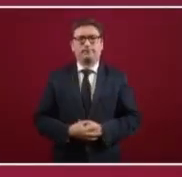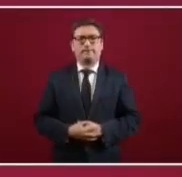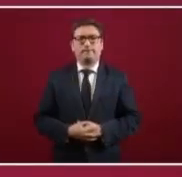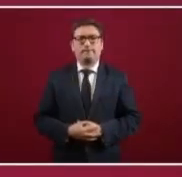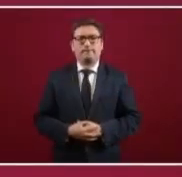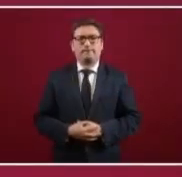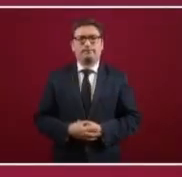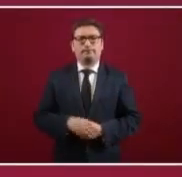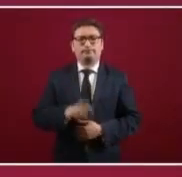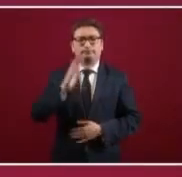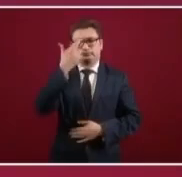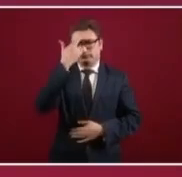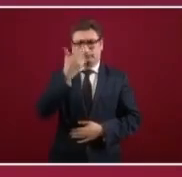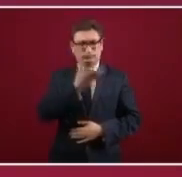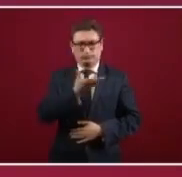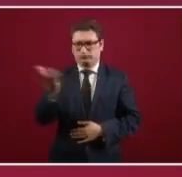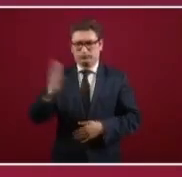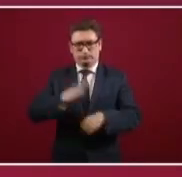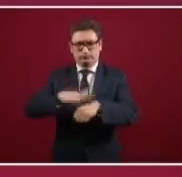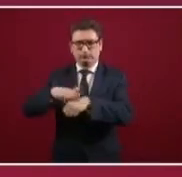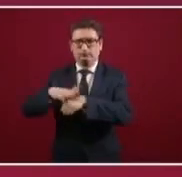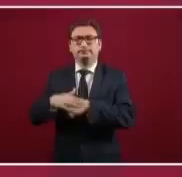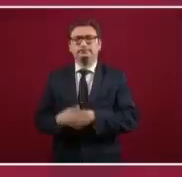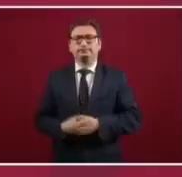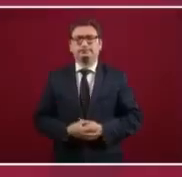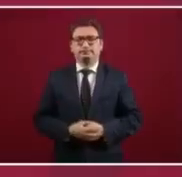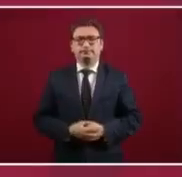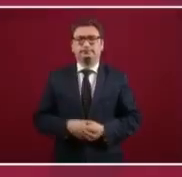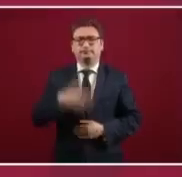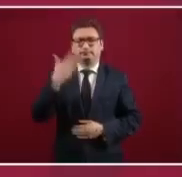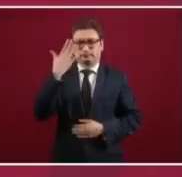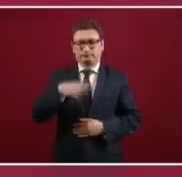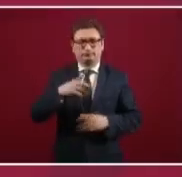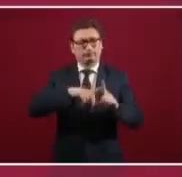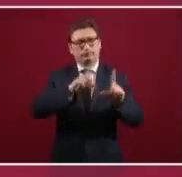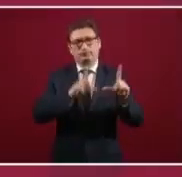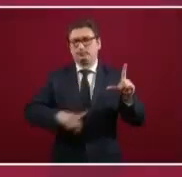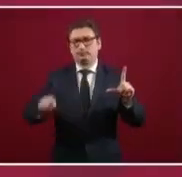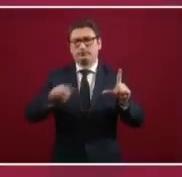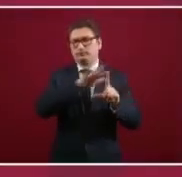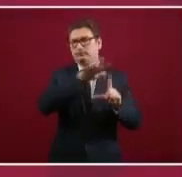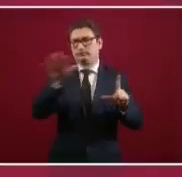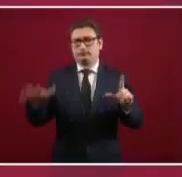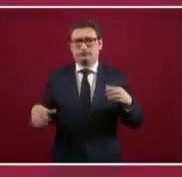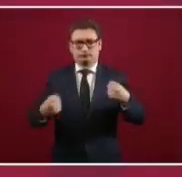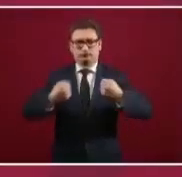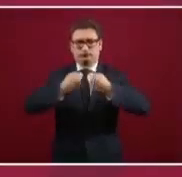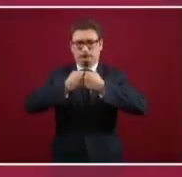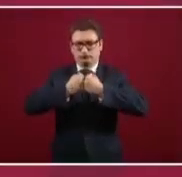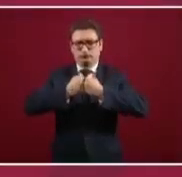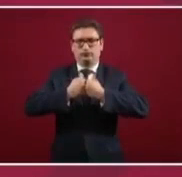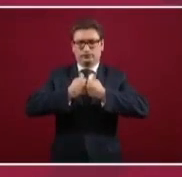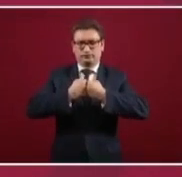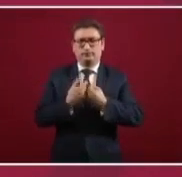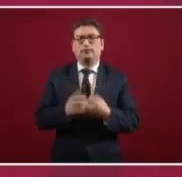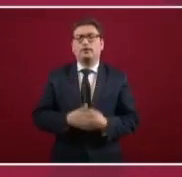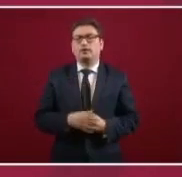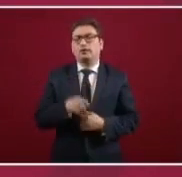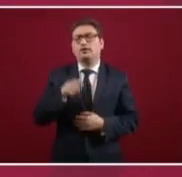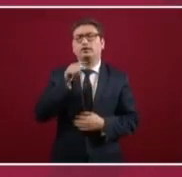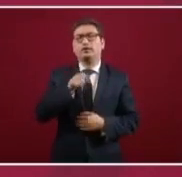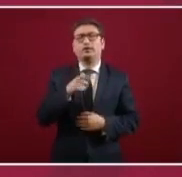y recordarles que en toda la frontera se redujo